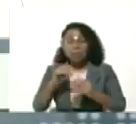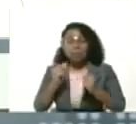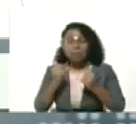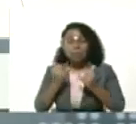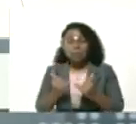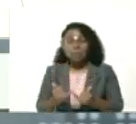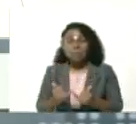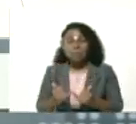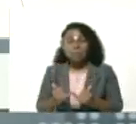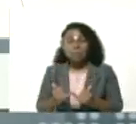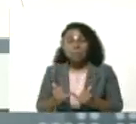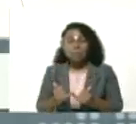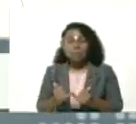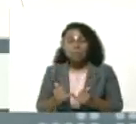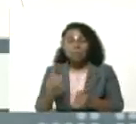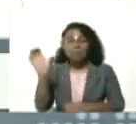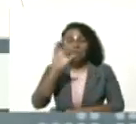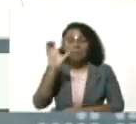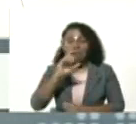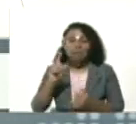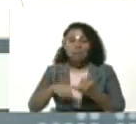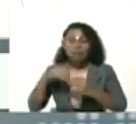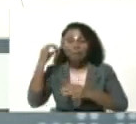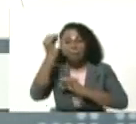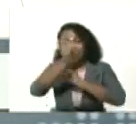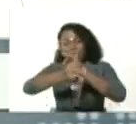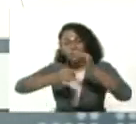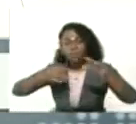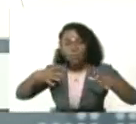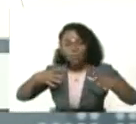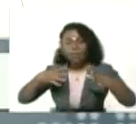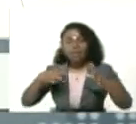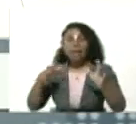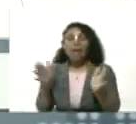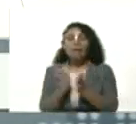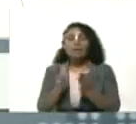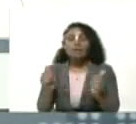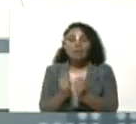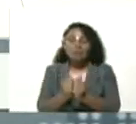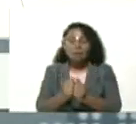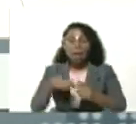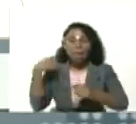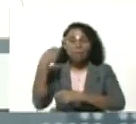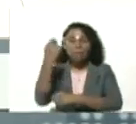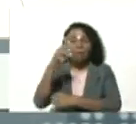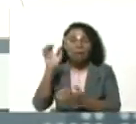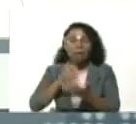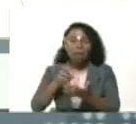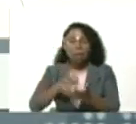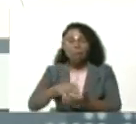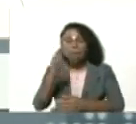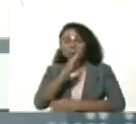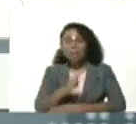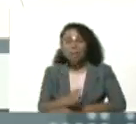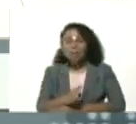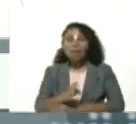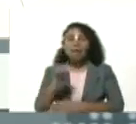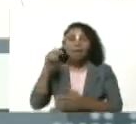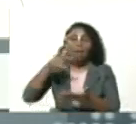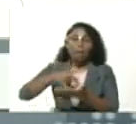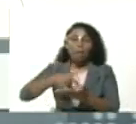incidencias. Caracas, Amazonas, Anzoátegui, Apure, Aragua, Barinas, Bolívar,